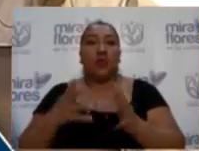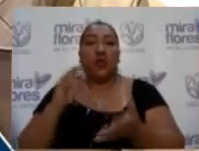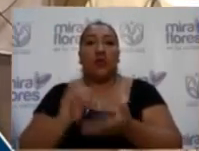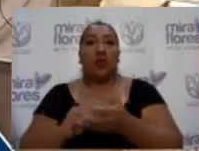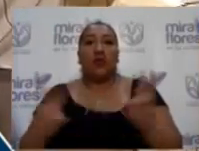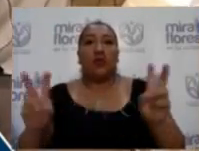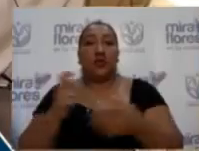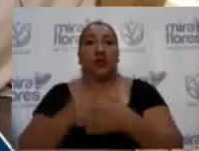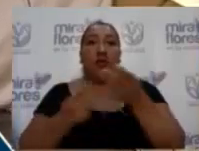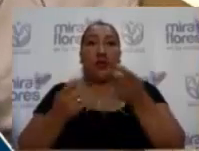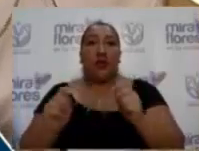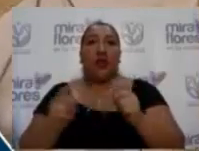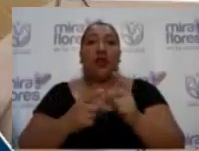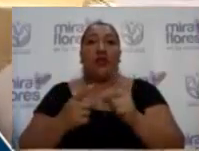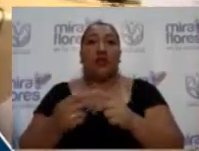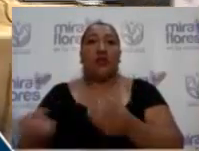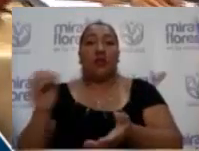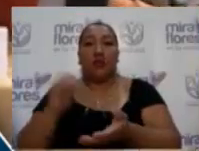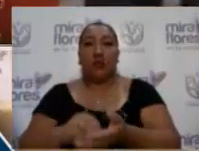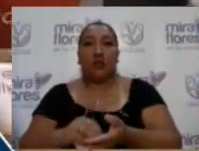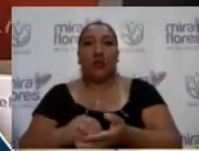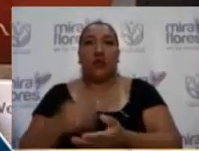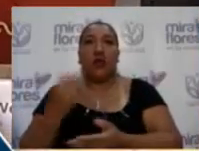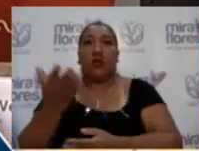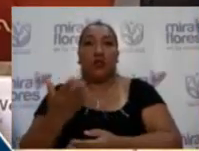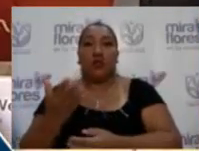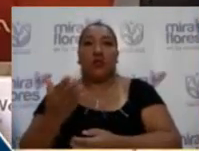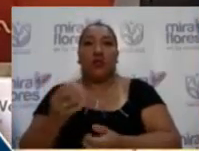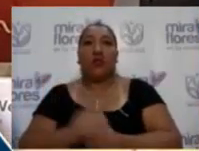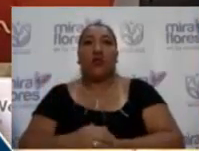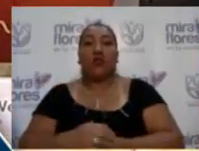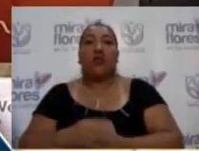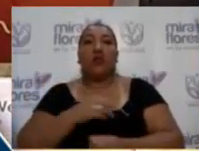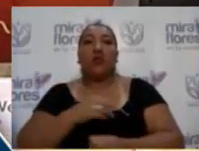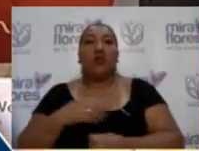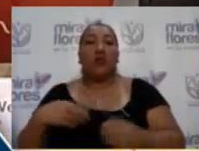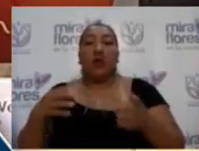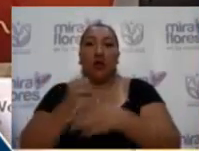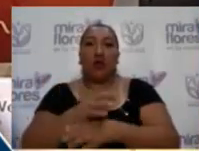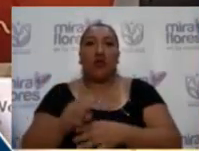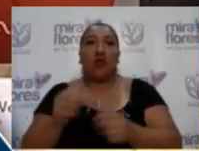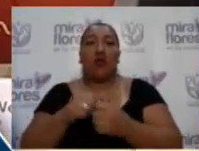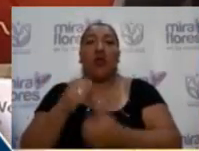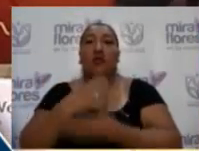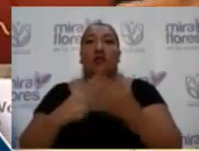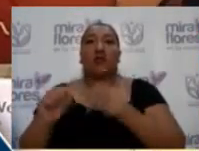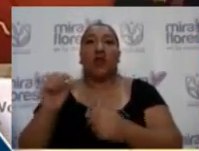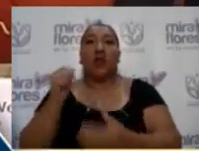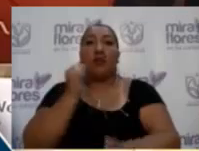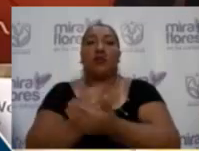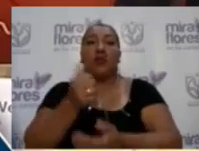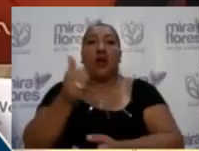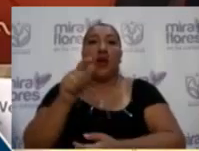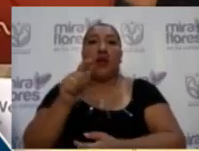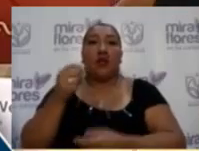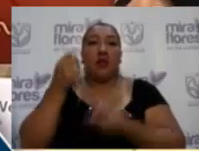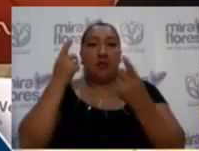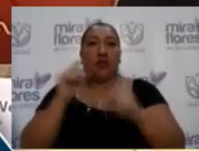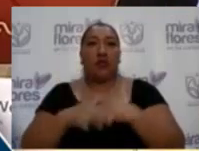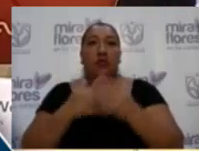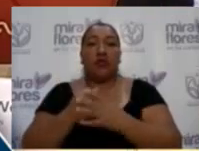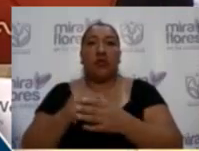más temas que tratar, vamos a proceder a solicitar a los miembros del Consejo la exoneración de la aprobación del acta para la